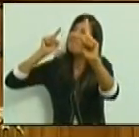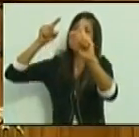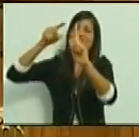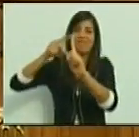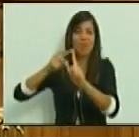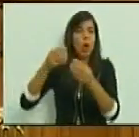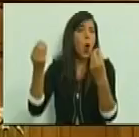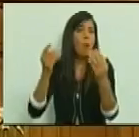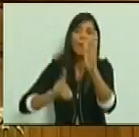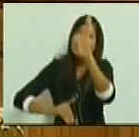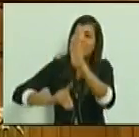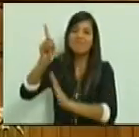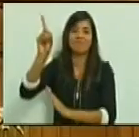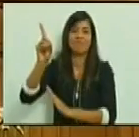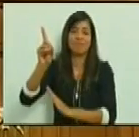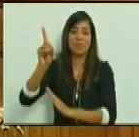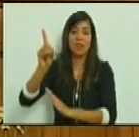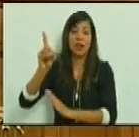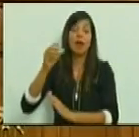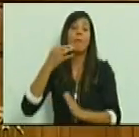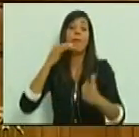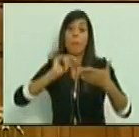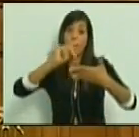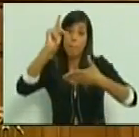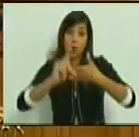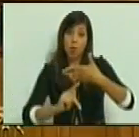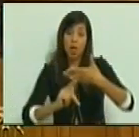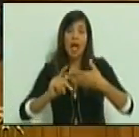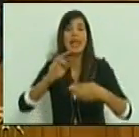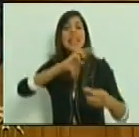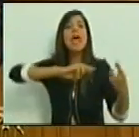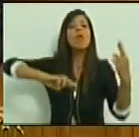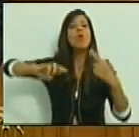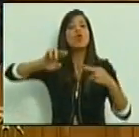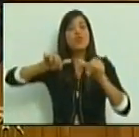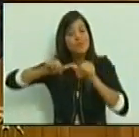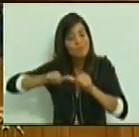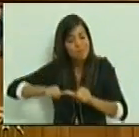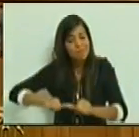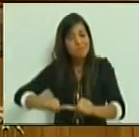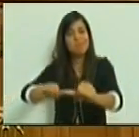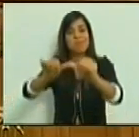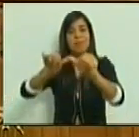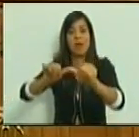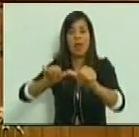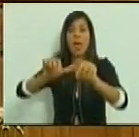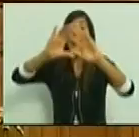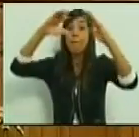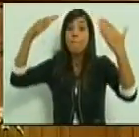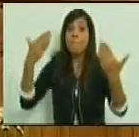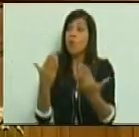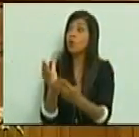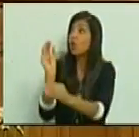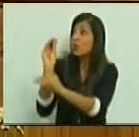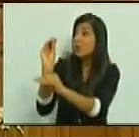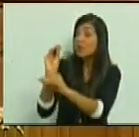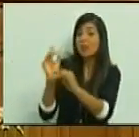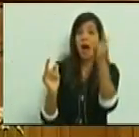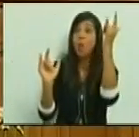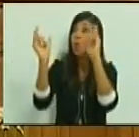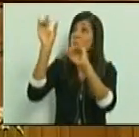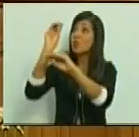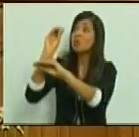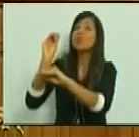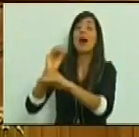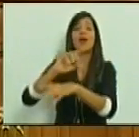la consolidación e irreversibilidad de la revolución bolivariana, la salvación del planeta, el último de ellos, el quinto